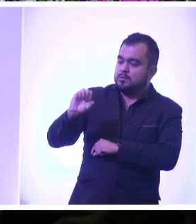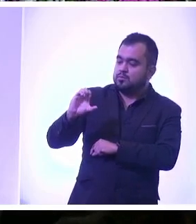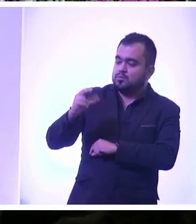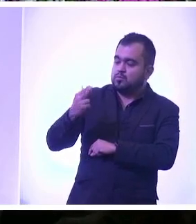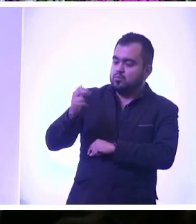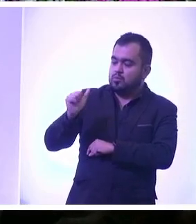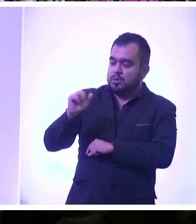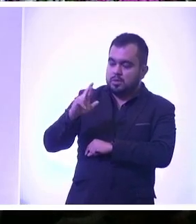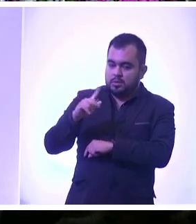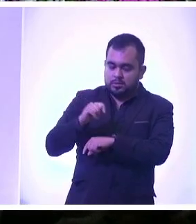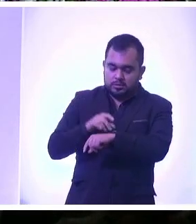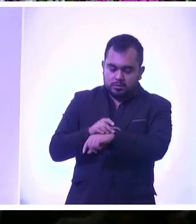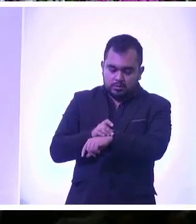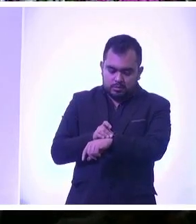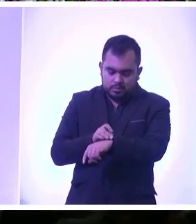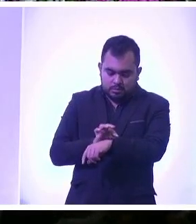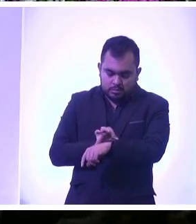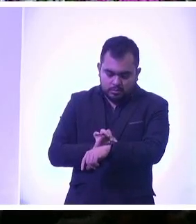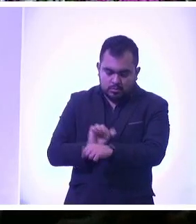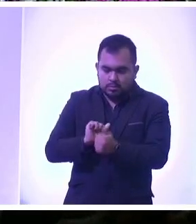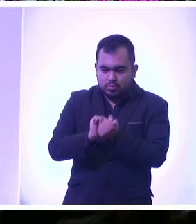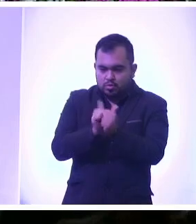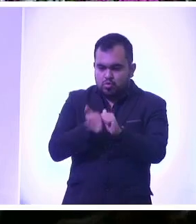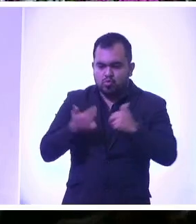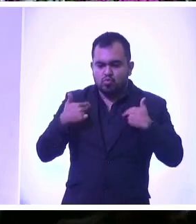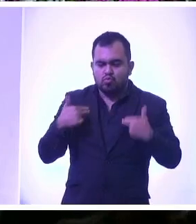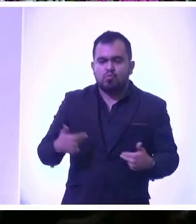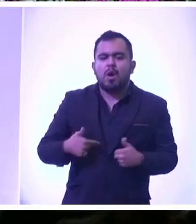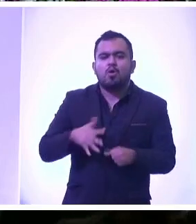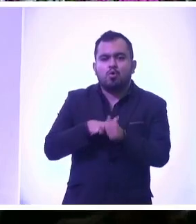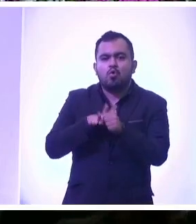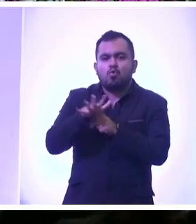es lo que nos hace humanos alguien recuerda por